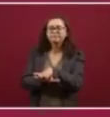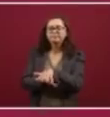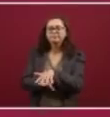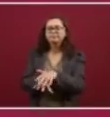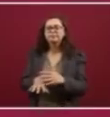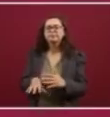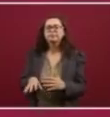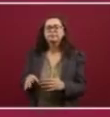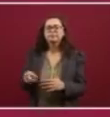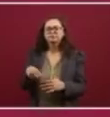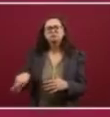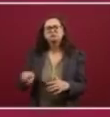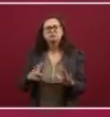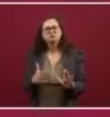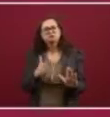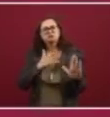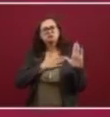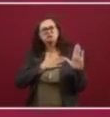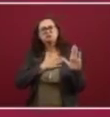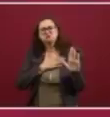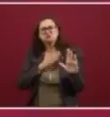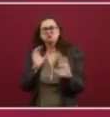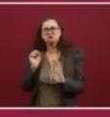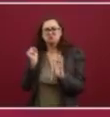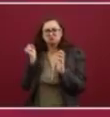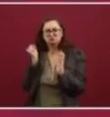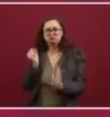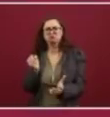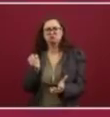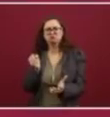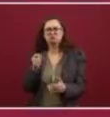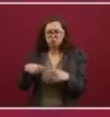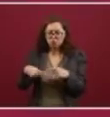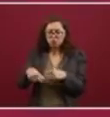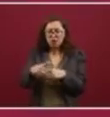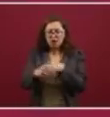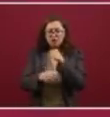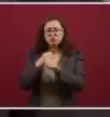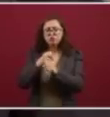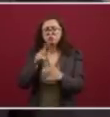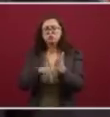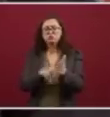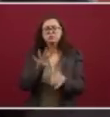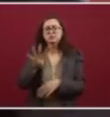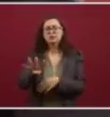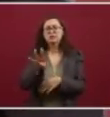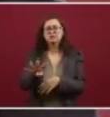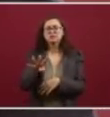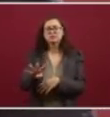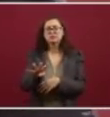Ellos hacen el compromiso de invertir este año